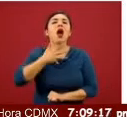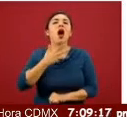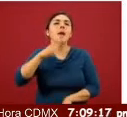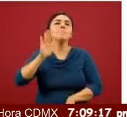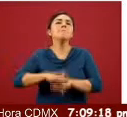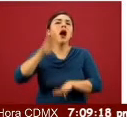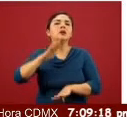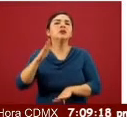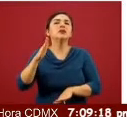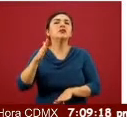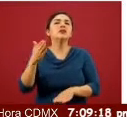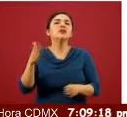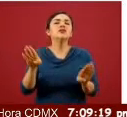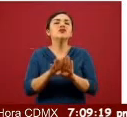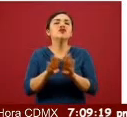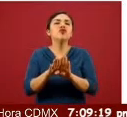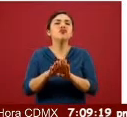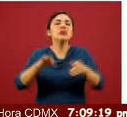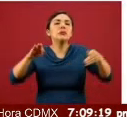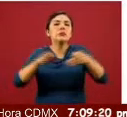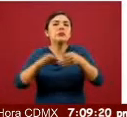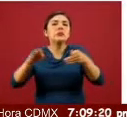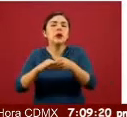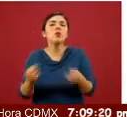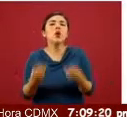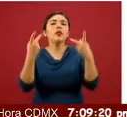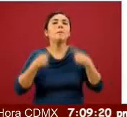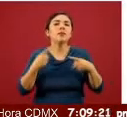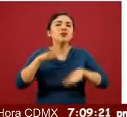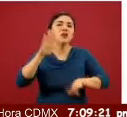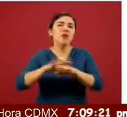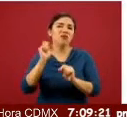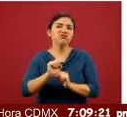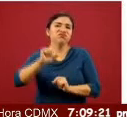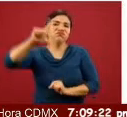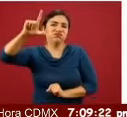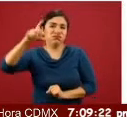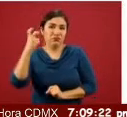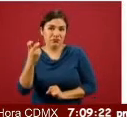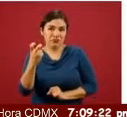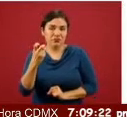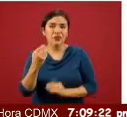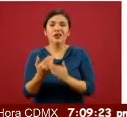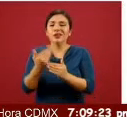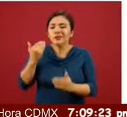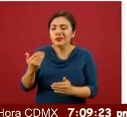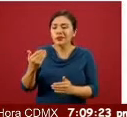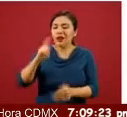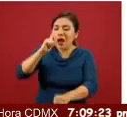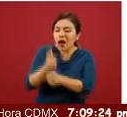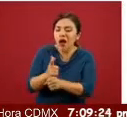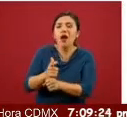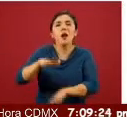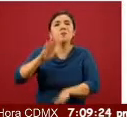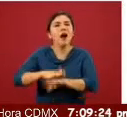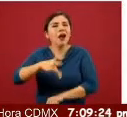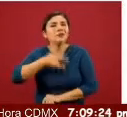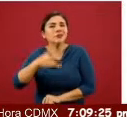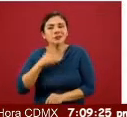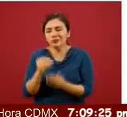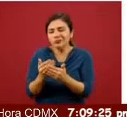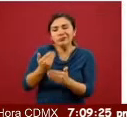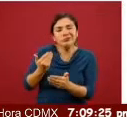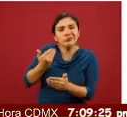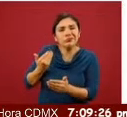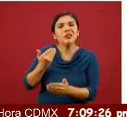lógicamente tienen la tasa de incidencia acumulada más elevada, lo que significa la transmisión más reciente, la mayor